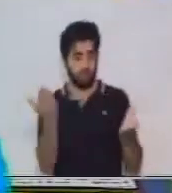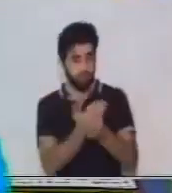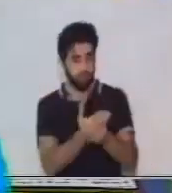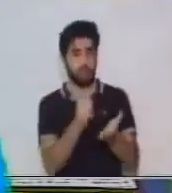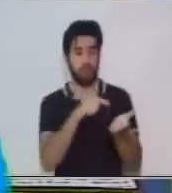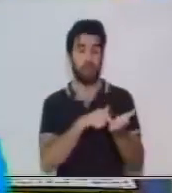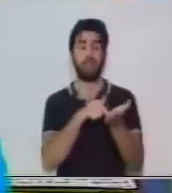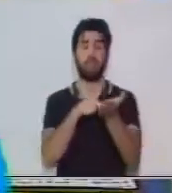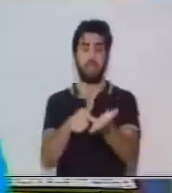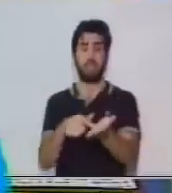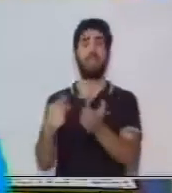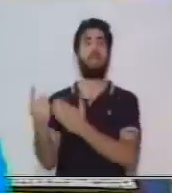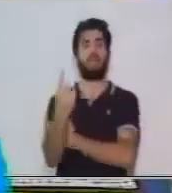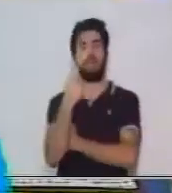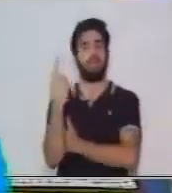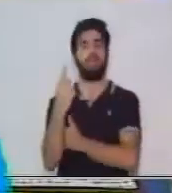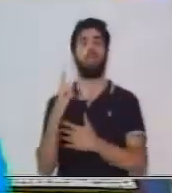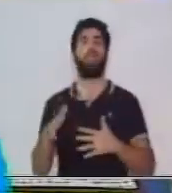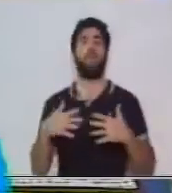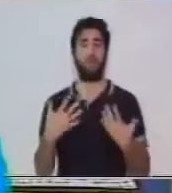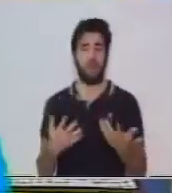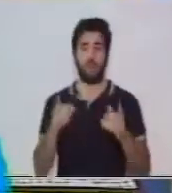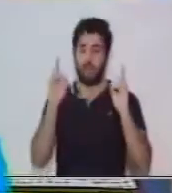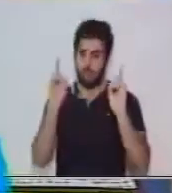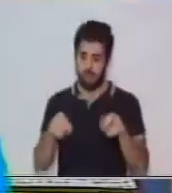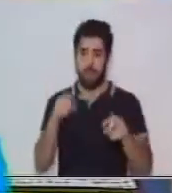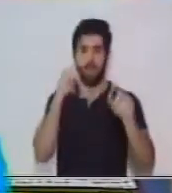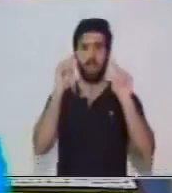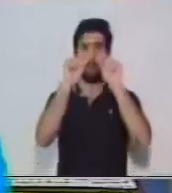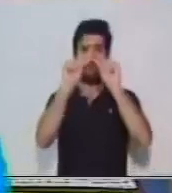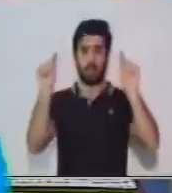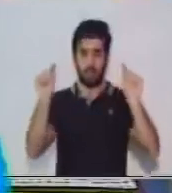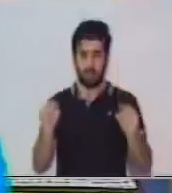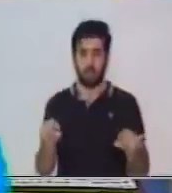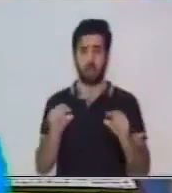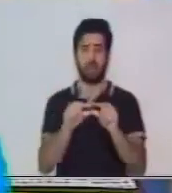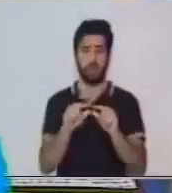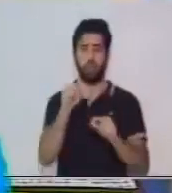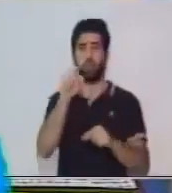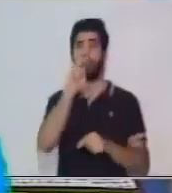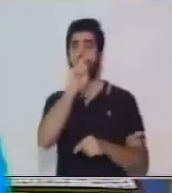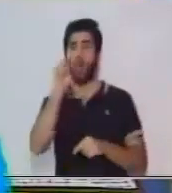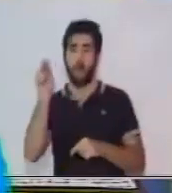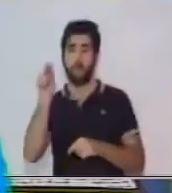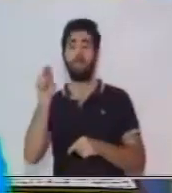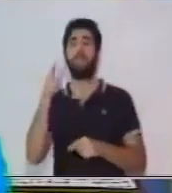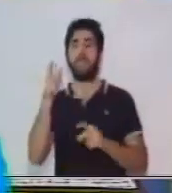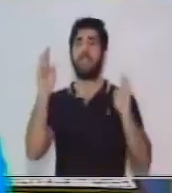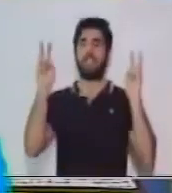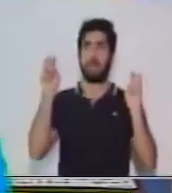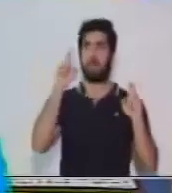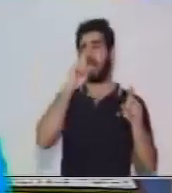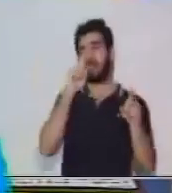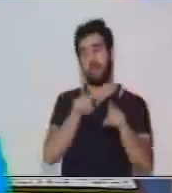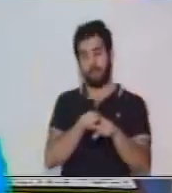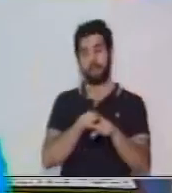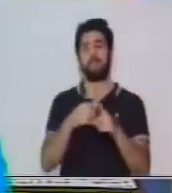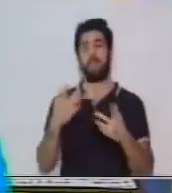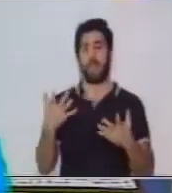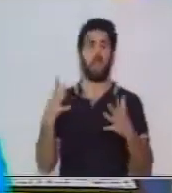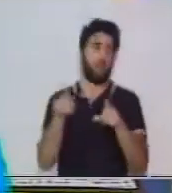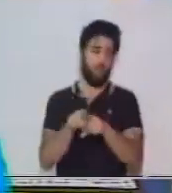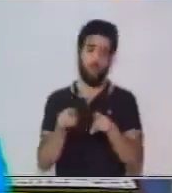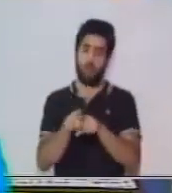Casa, pues es importante que siempre estén marginadas y con el nombre de la actividad. Si lo trabajas en tu cuaderno de comunicación y lenguaje, de la